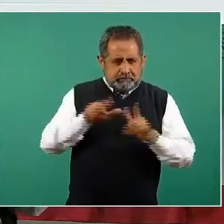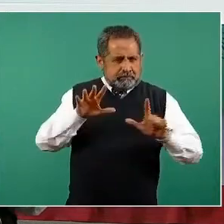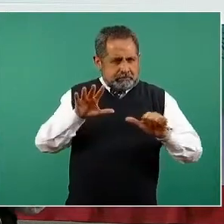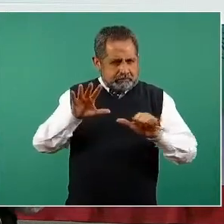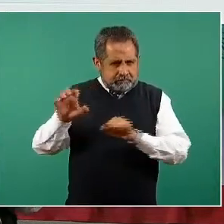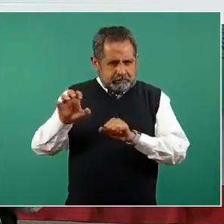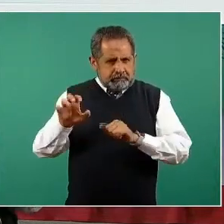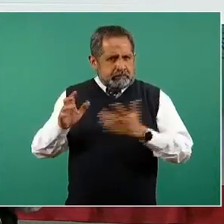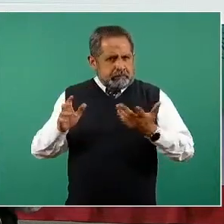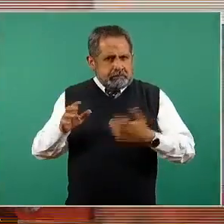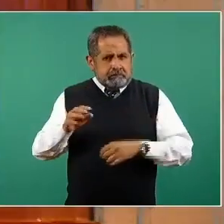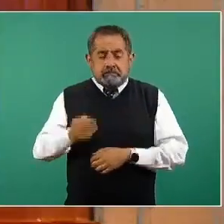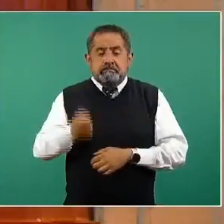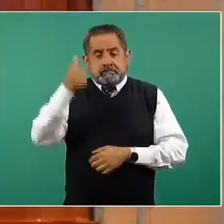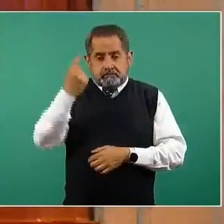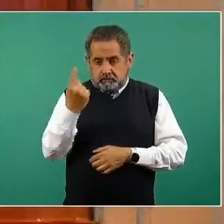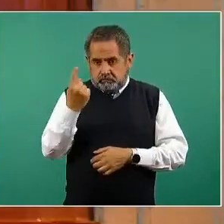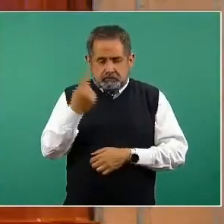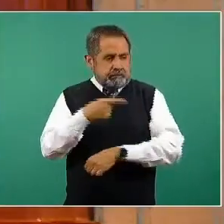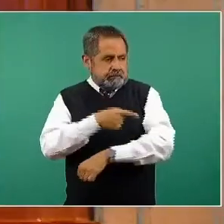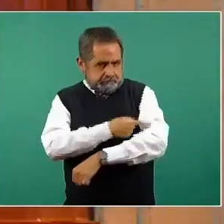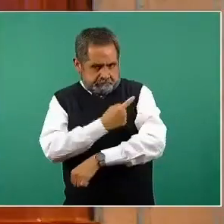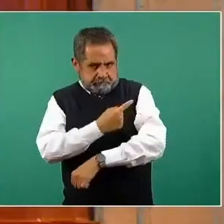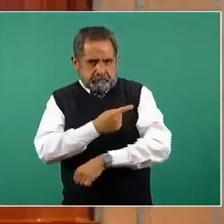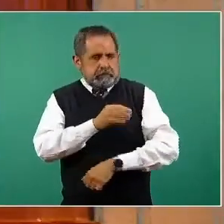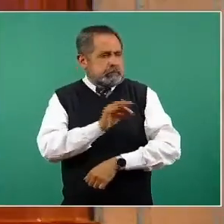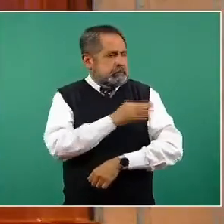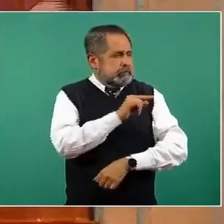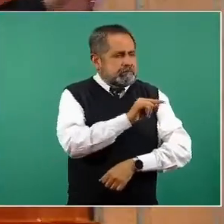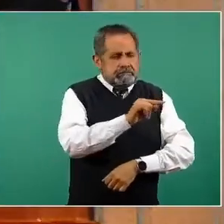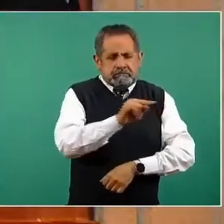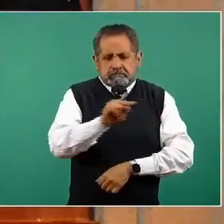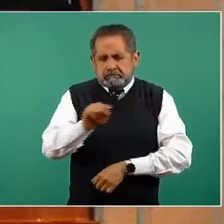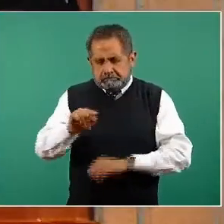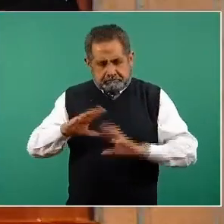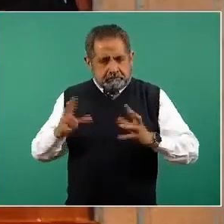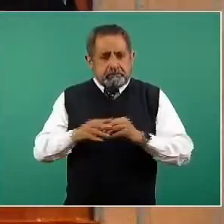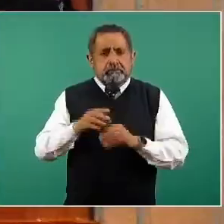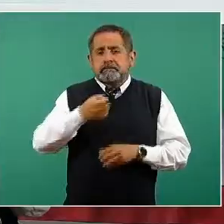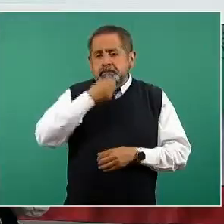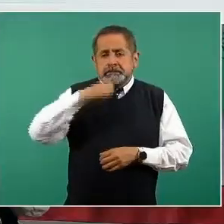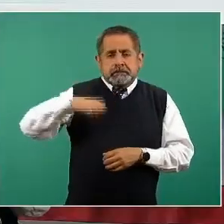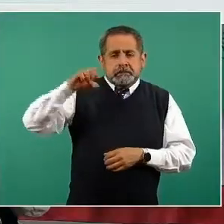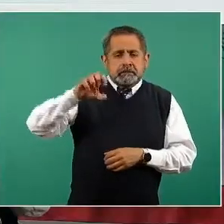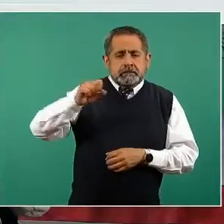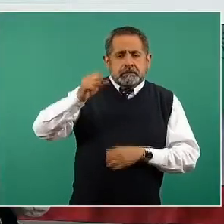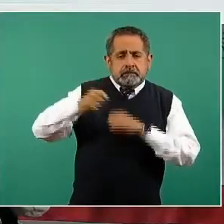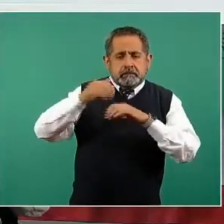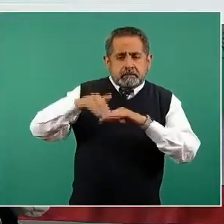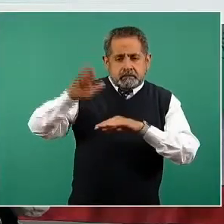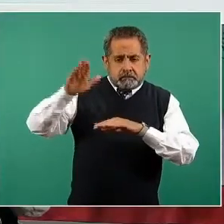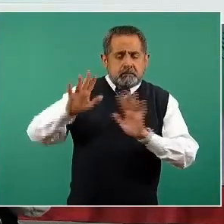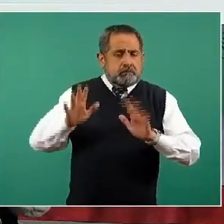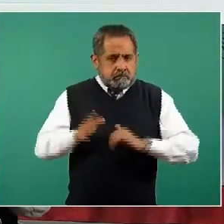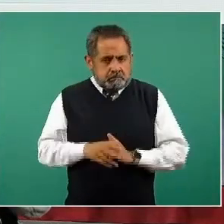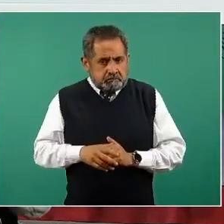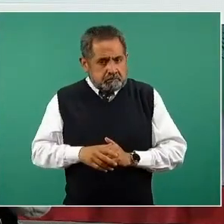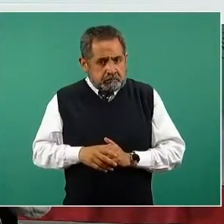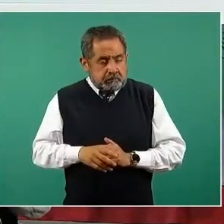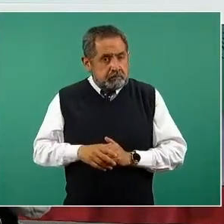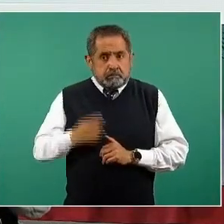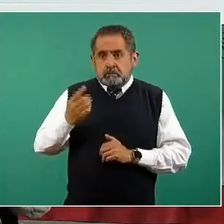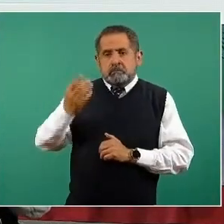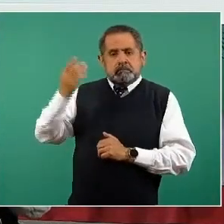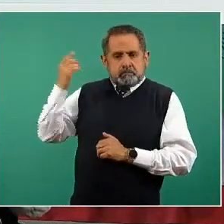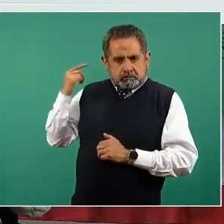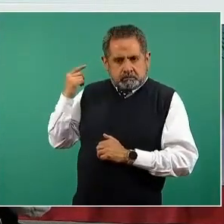4.177.600 primeras dosis a población de adultos mayores de 60 años y más que se han aplicado, y obviamente como ya tenemos algunas semanas